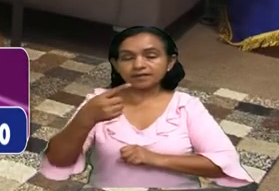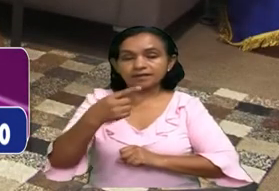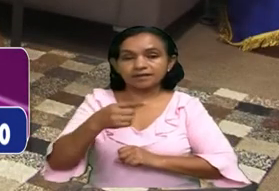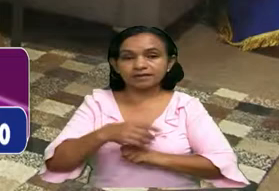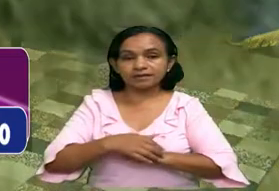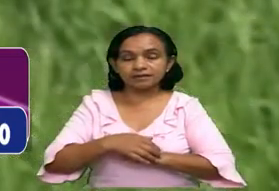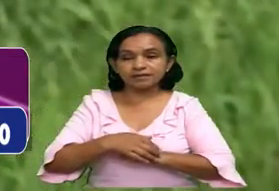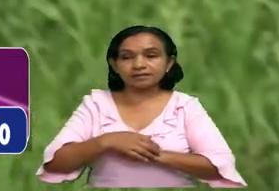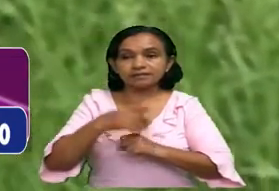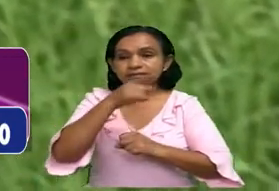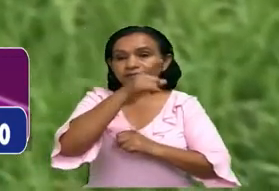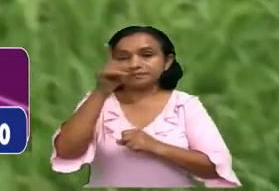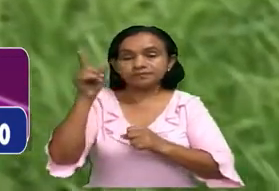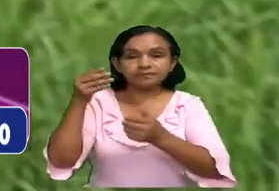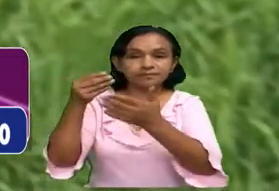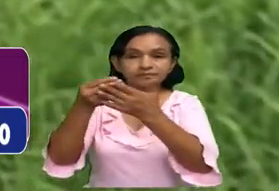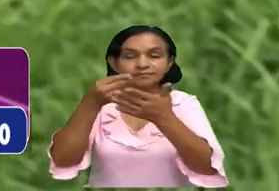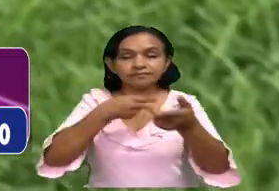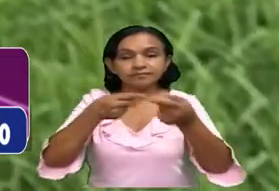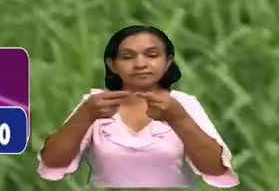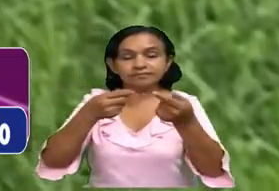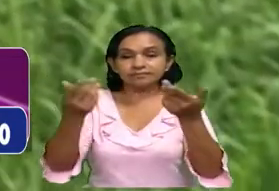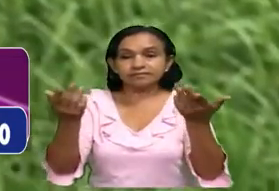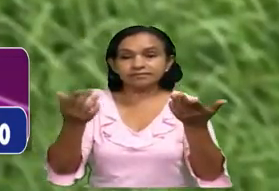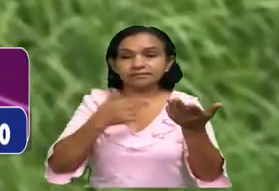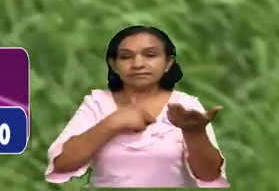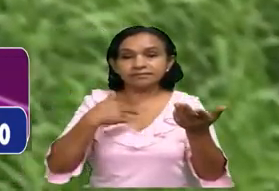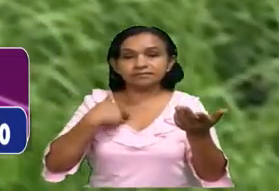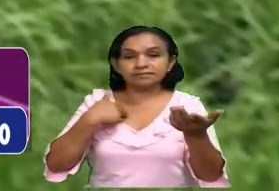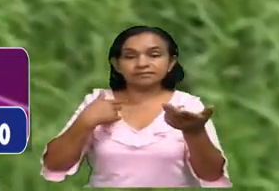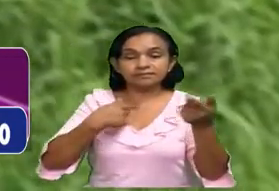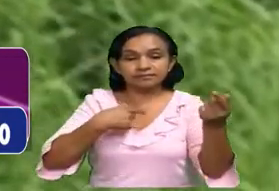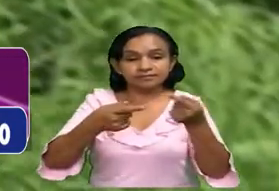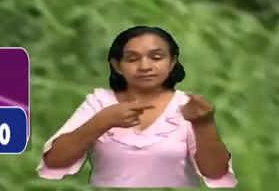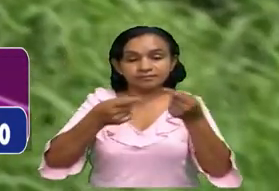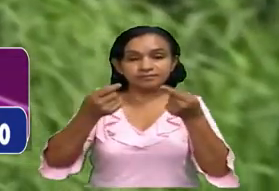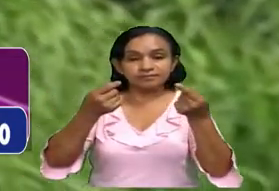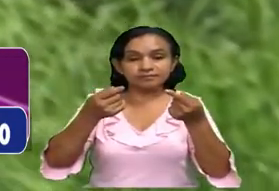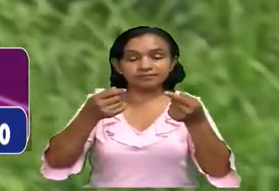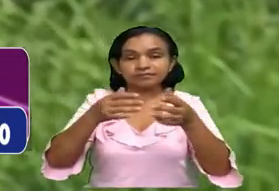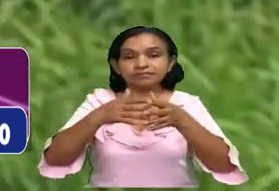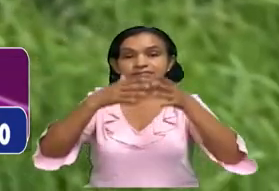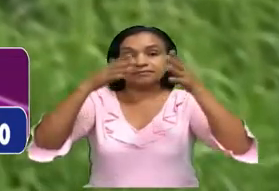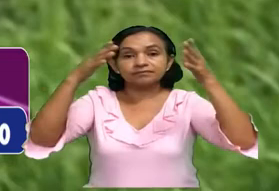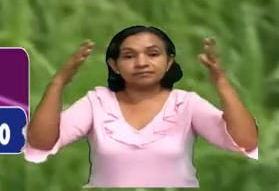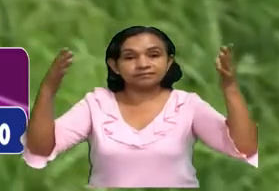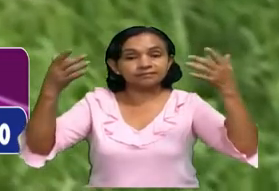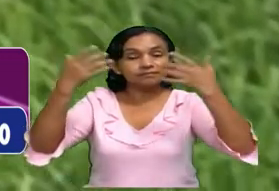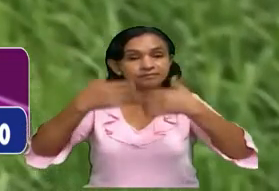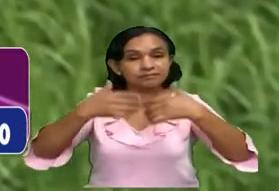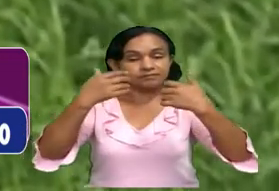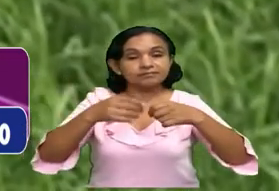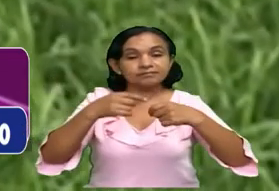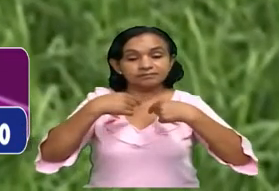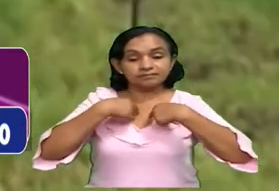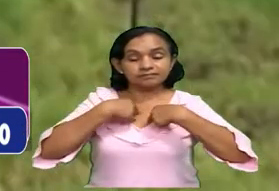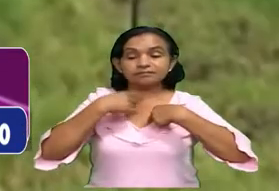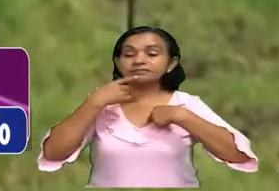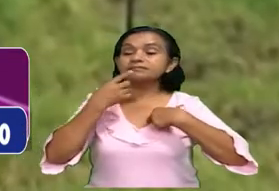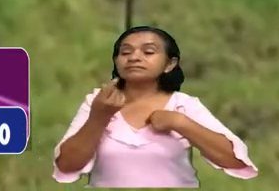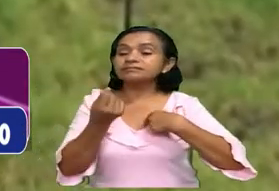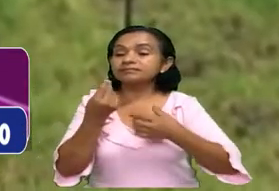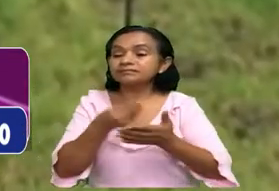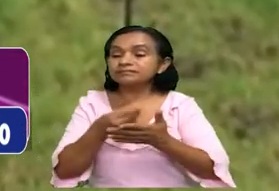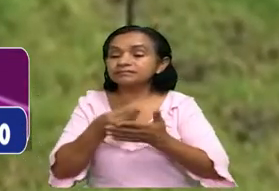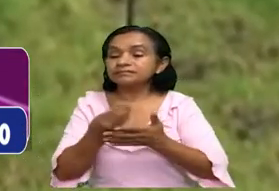de precios, ¿verdad?, en productos agropecuarios. Yo creo que son las grandes transnacionales las que realmente fijan precios. Se quedan